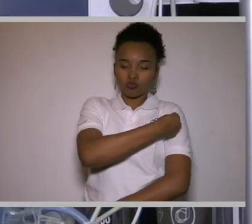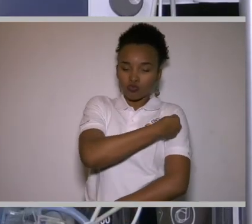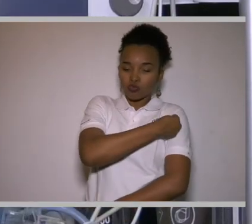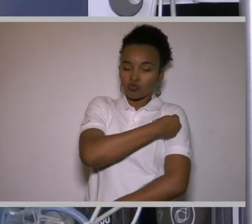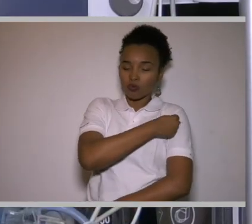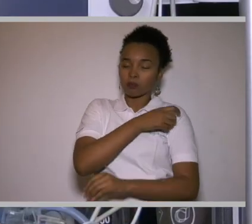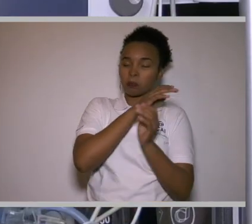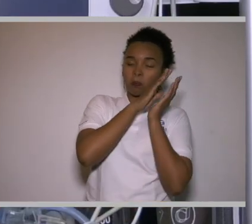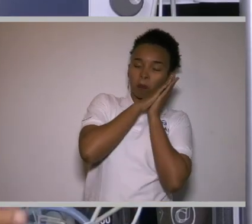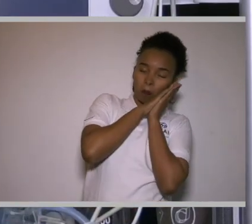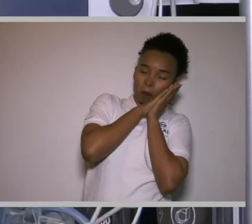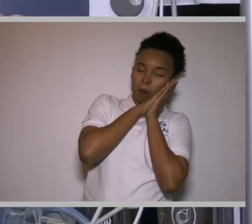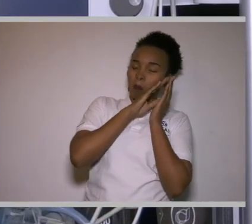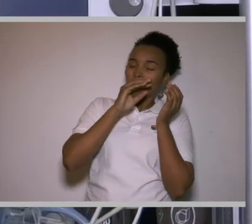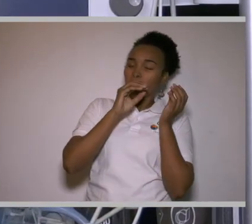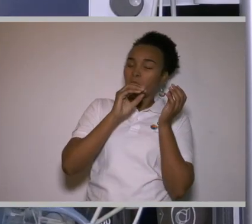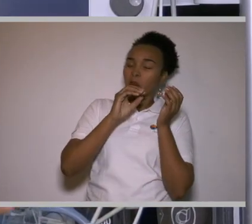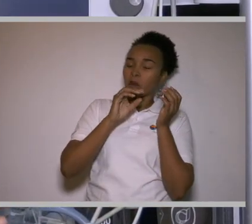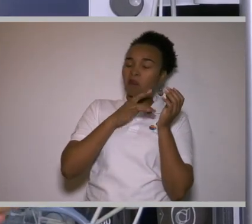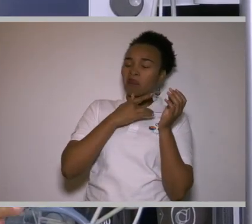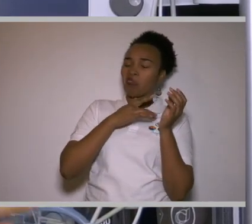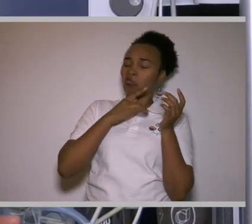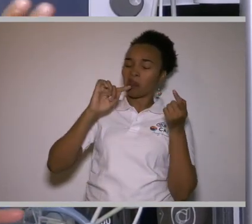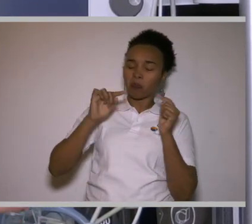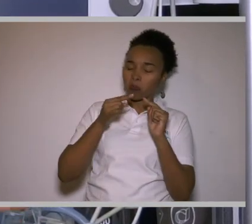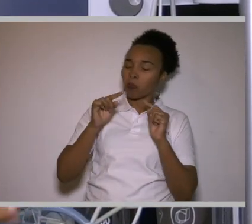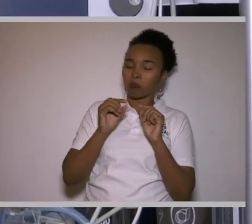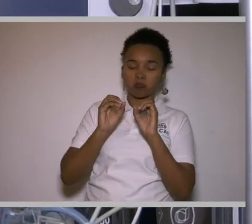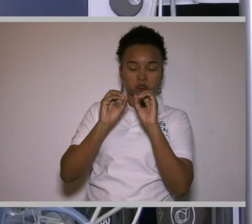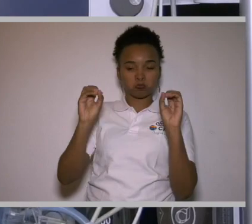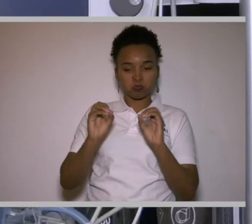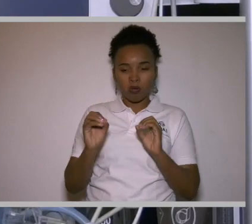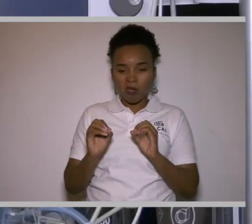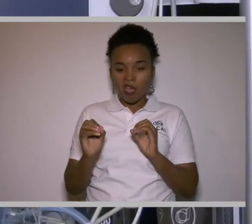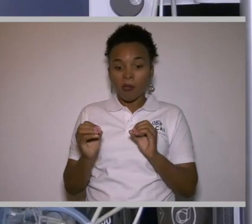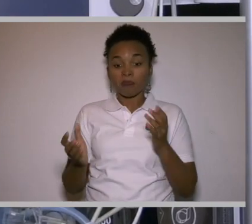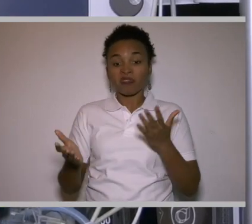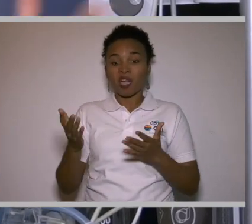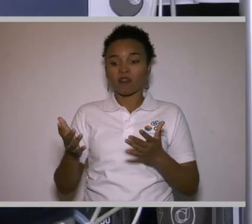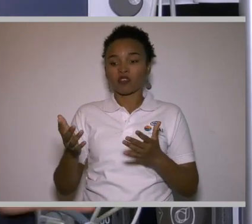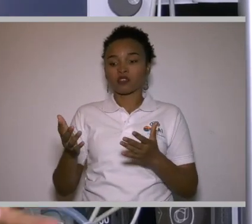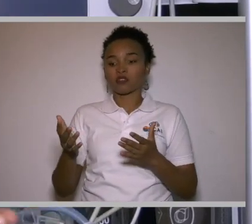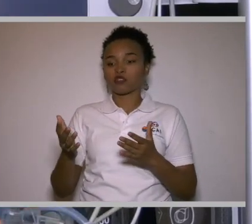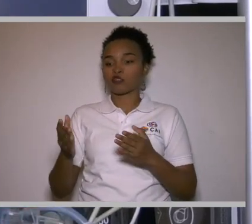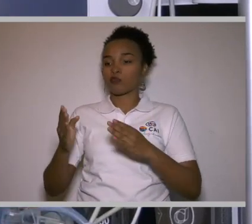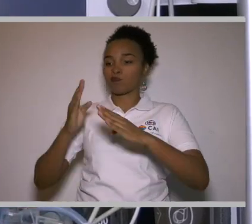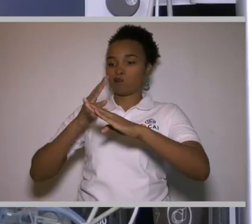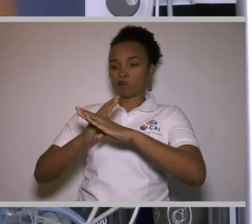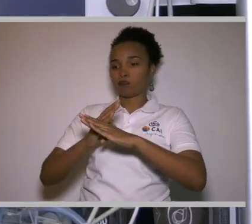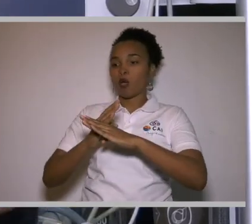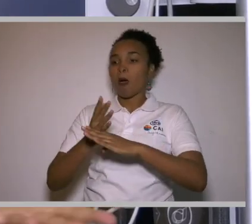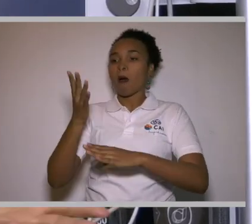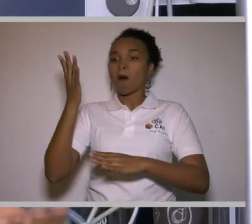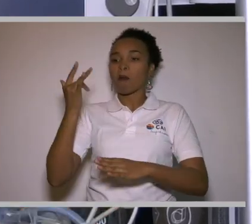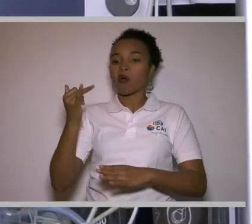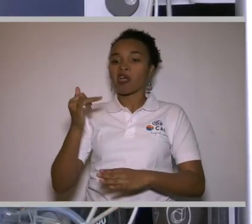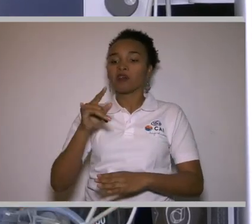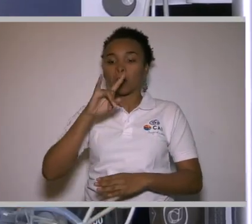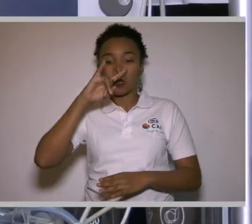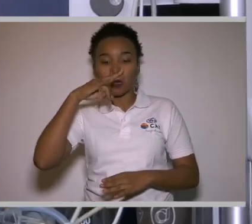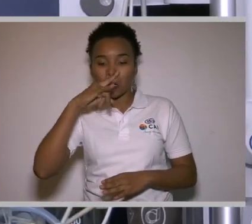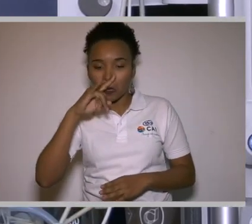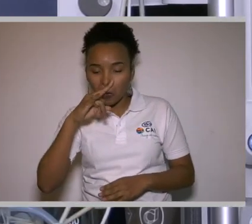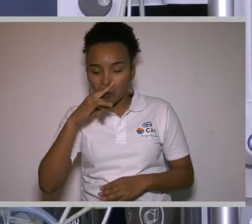ha ingerido alimentos, ¿verdad?, en un corto periodo de tiempo. Yo quiero que usted les informe a los padres por qué suceden esas cosas, cuál es la importancia